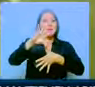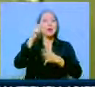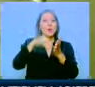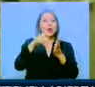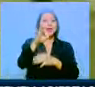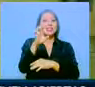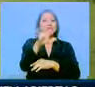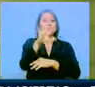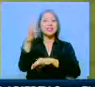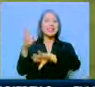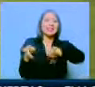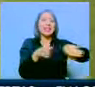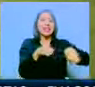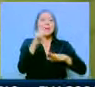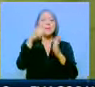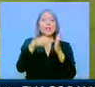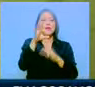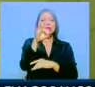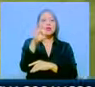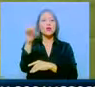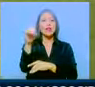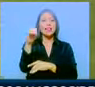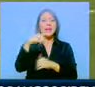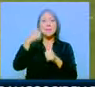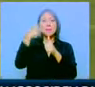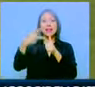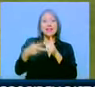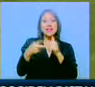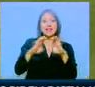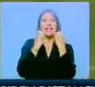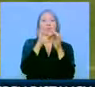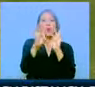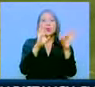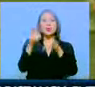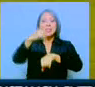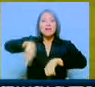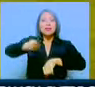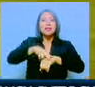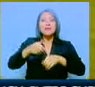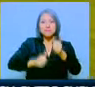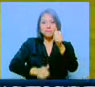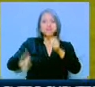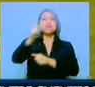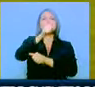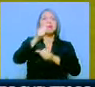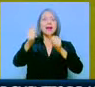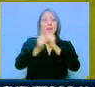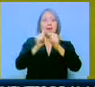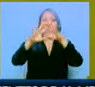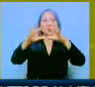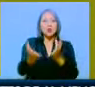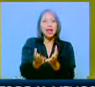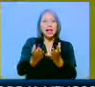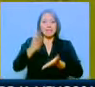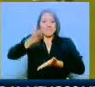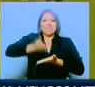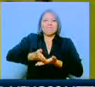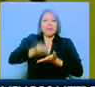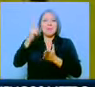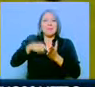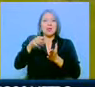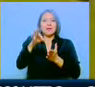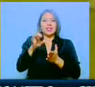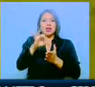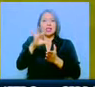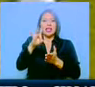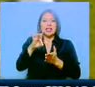Otro caso singular fue el de 1990, cuando por primera vez la selección clasificó a un mundial. Se detuvo el torneo de 1989 para que la selección